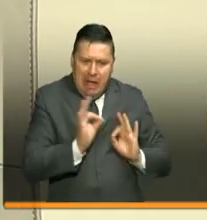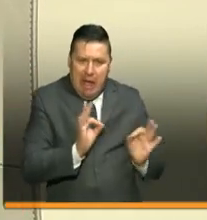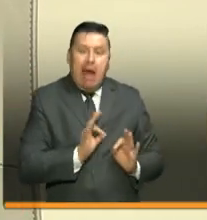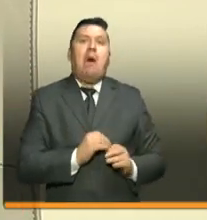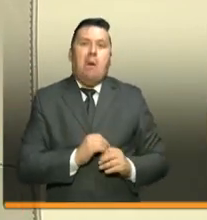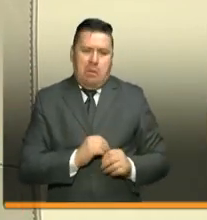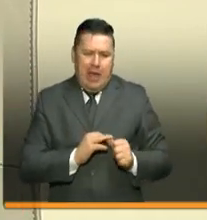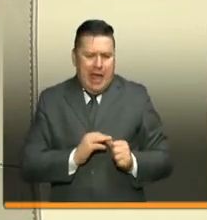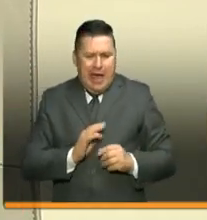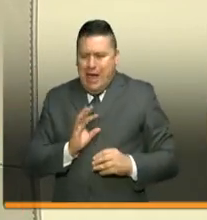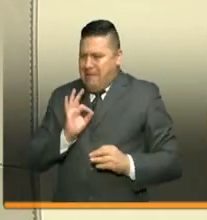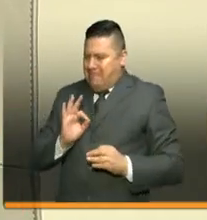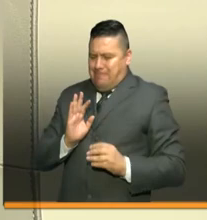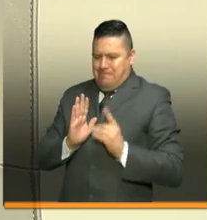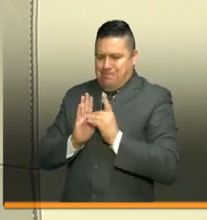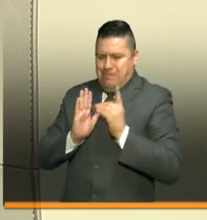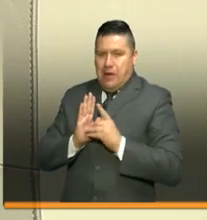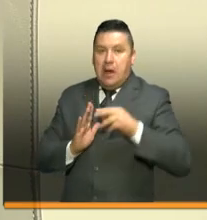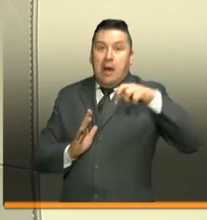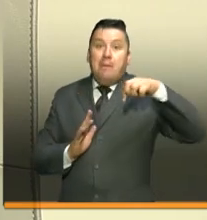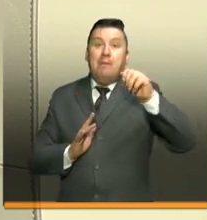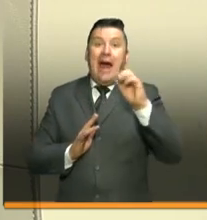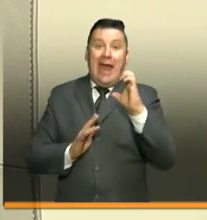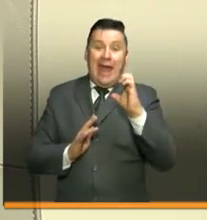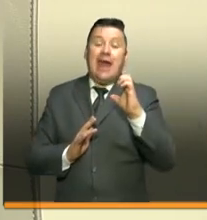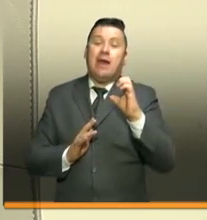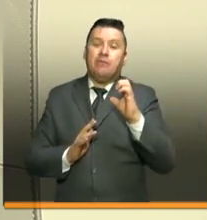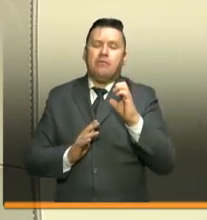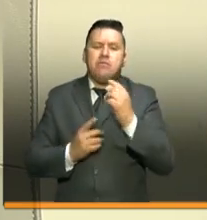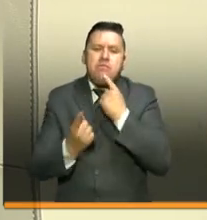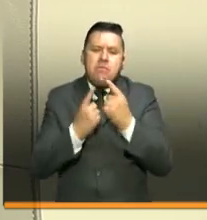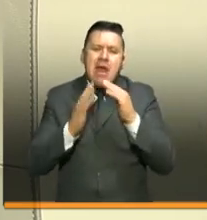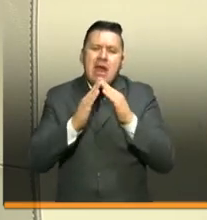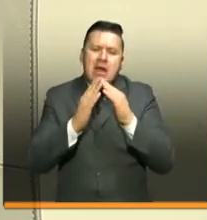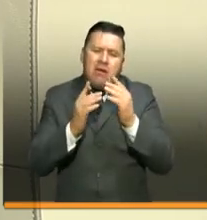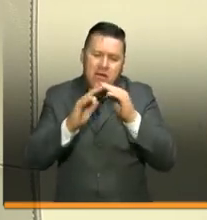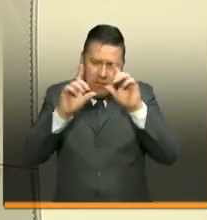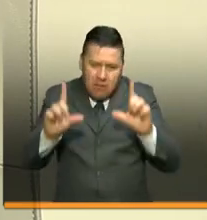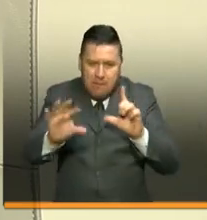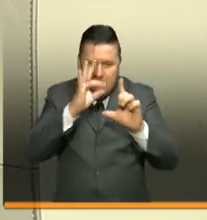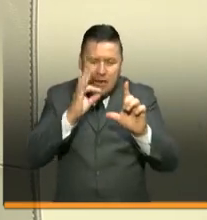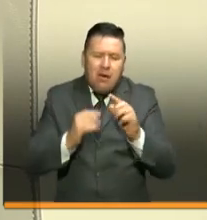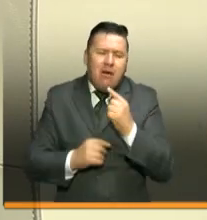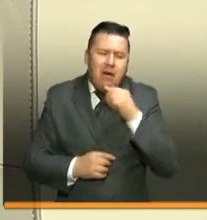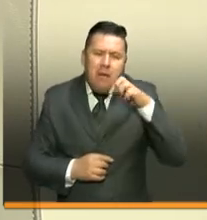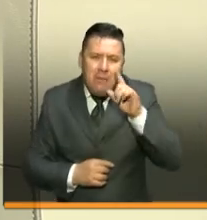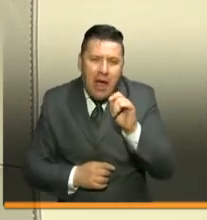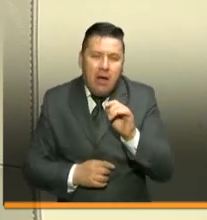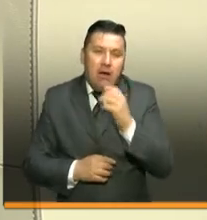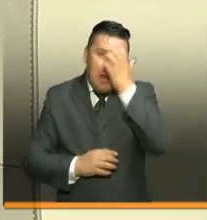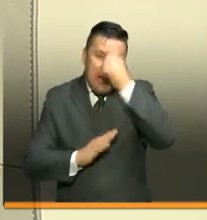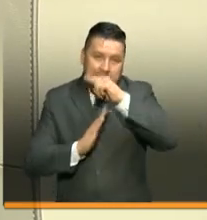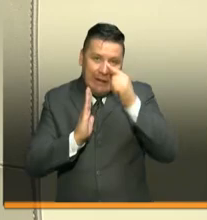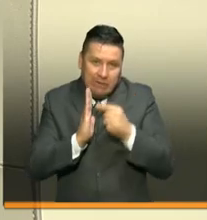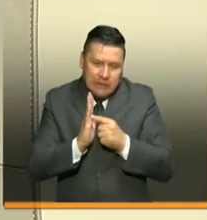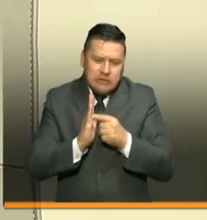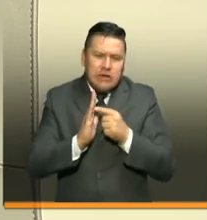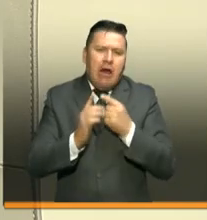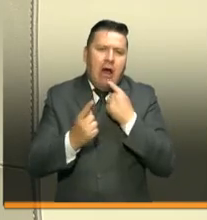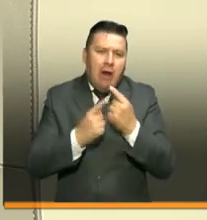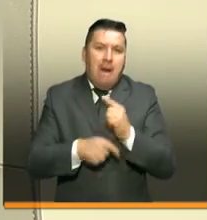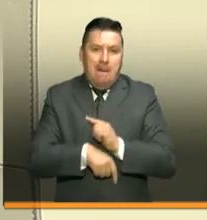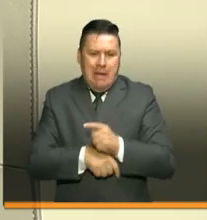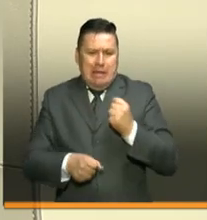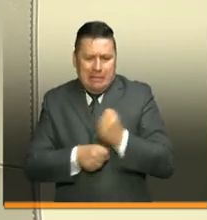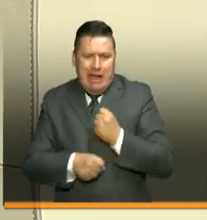además tomamos las medidas referentes al PAE, para hablar de PAE en casa. Tomamos otras medidas con referencia al ICETEX y estamos trabajando minuto